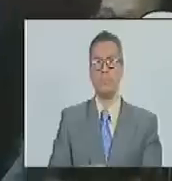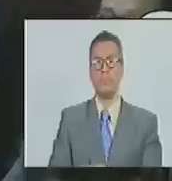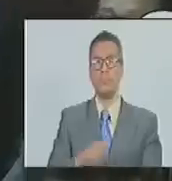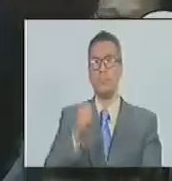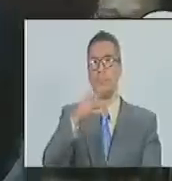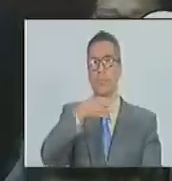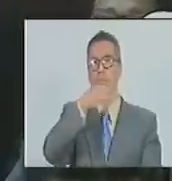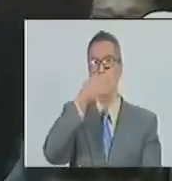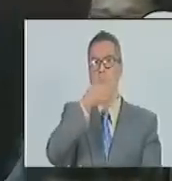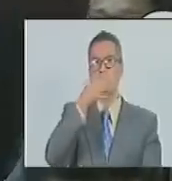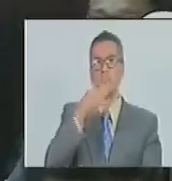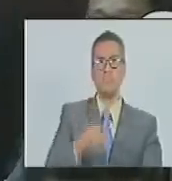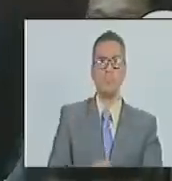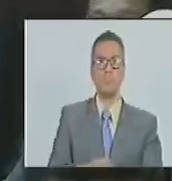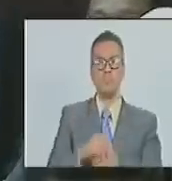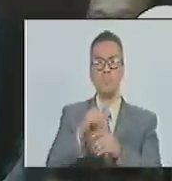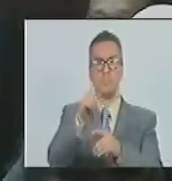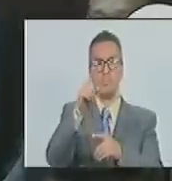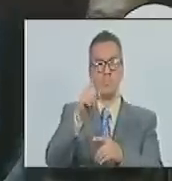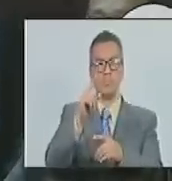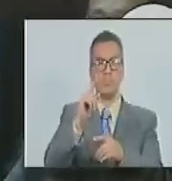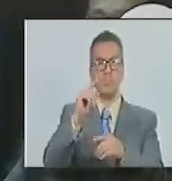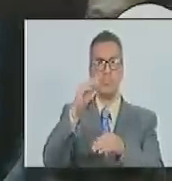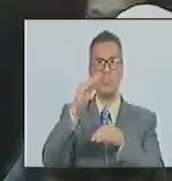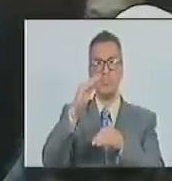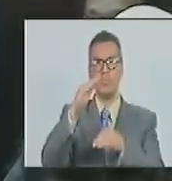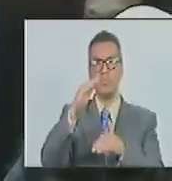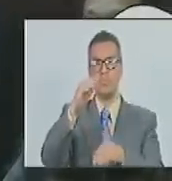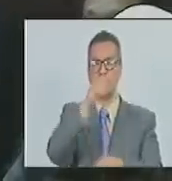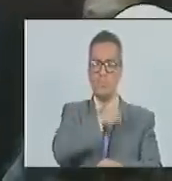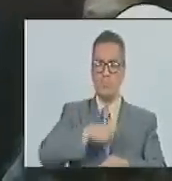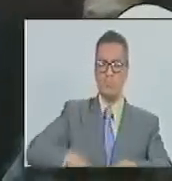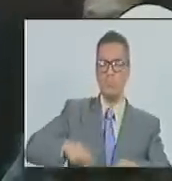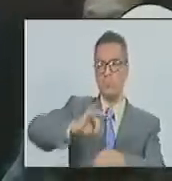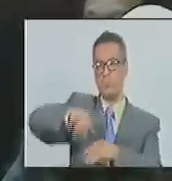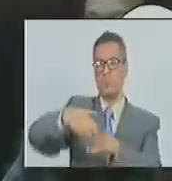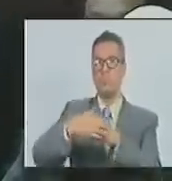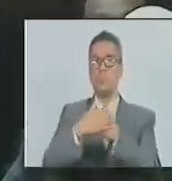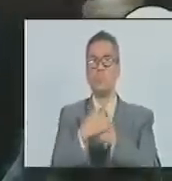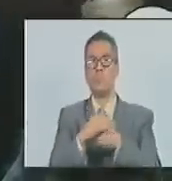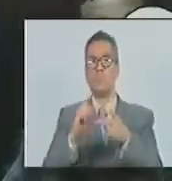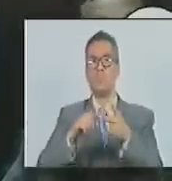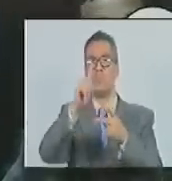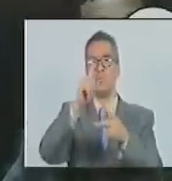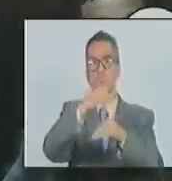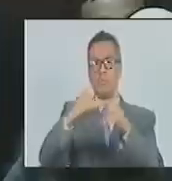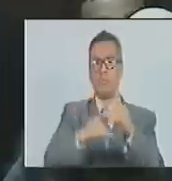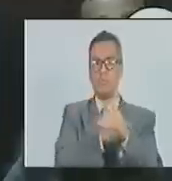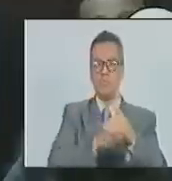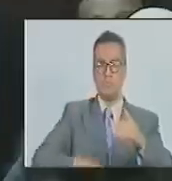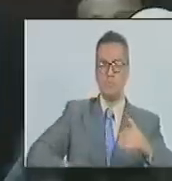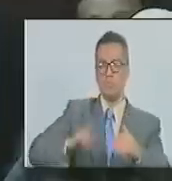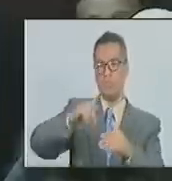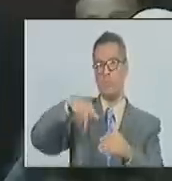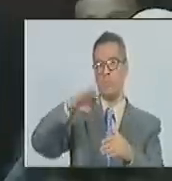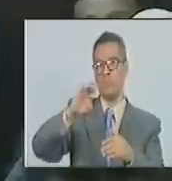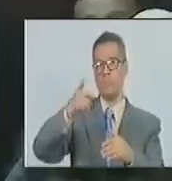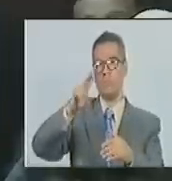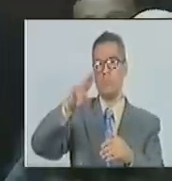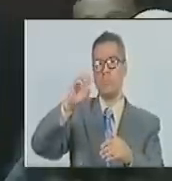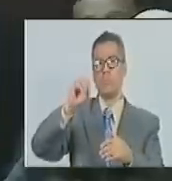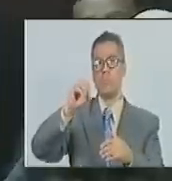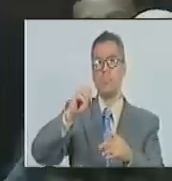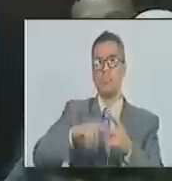Buenas tardes, ciudadano presidente Jorge Rodríguez, primer vicepresidente Pedro Infante